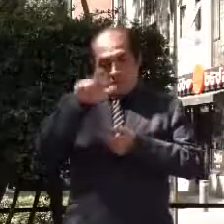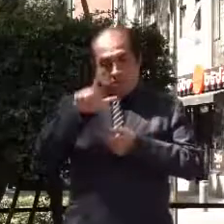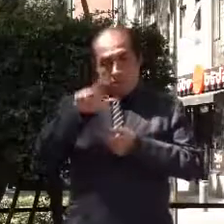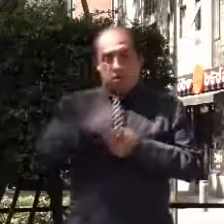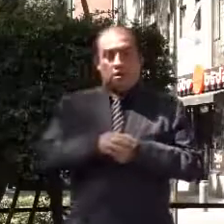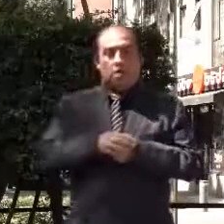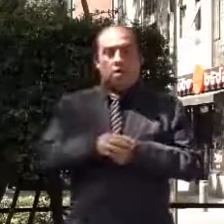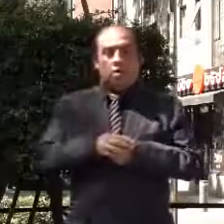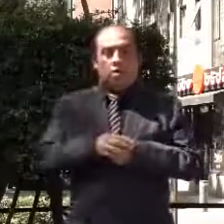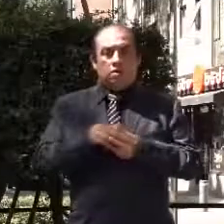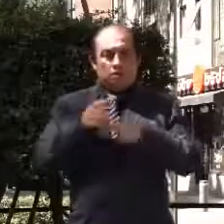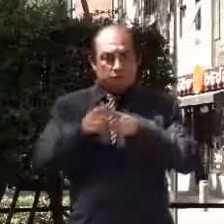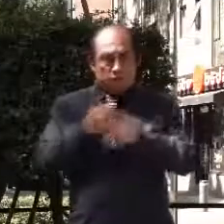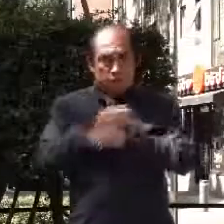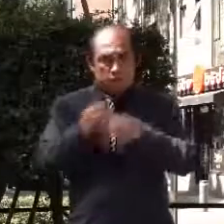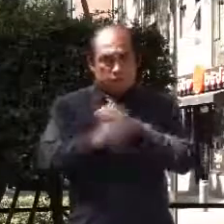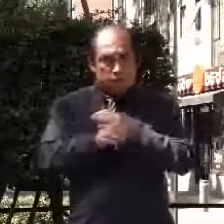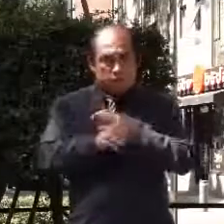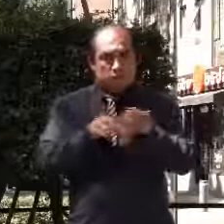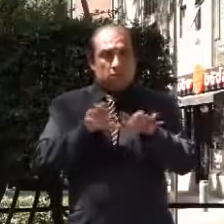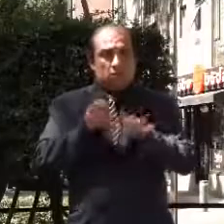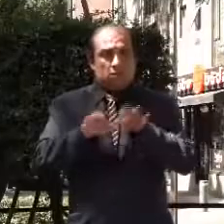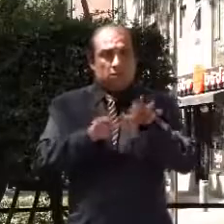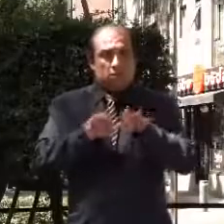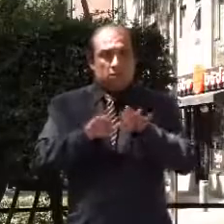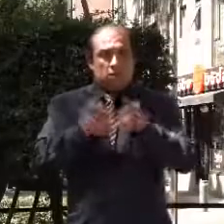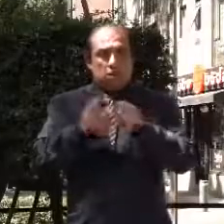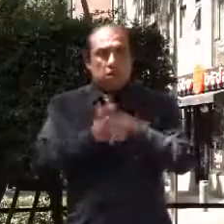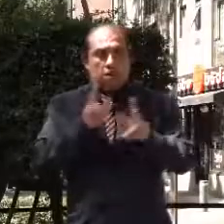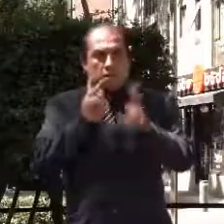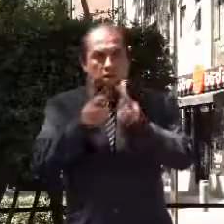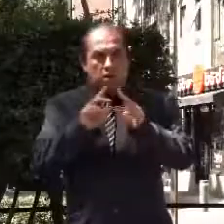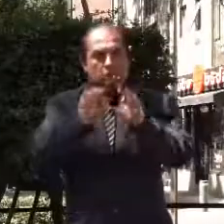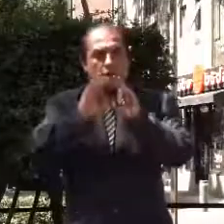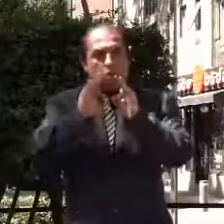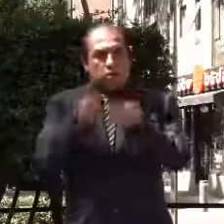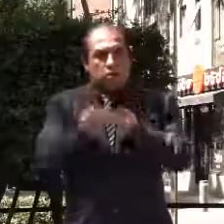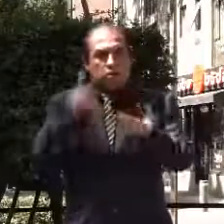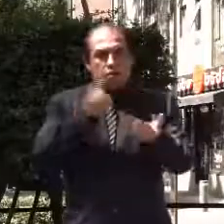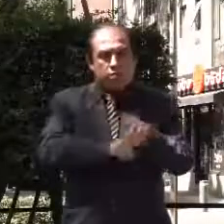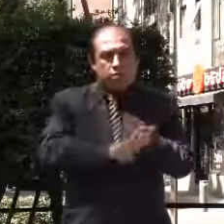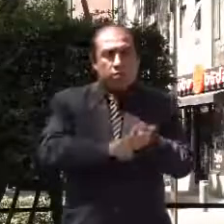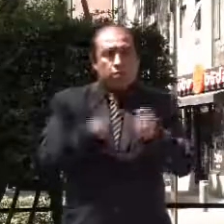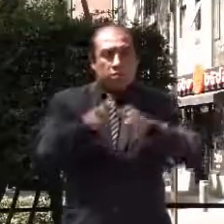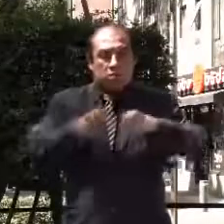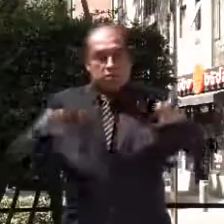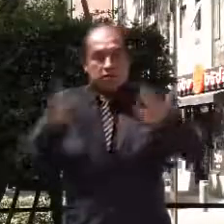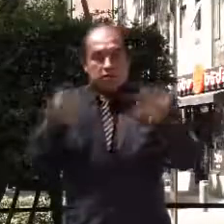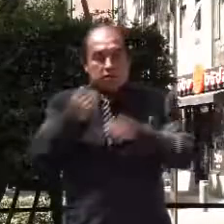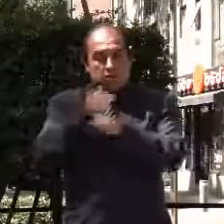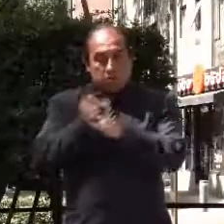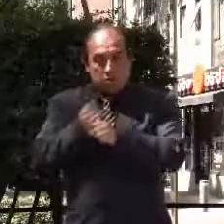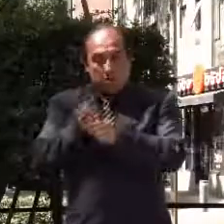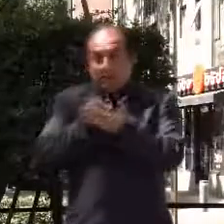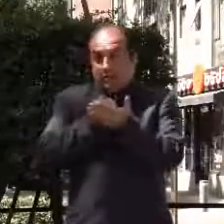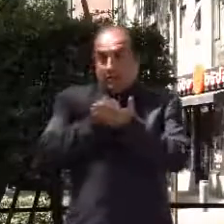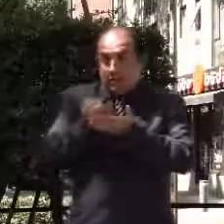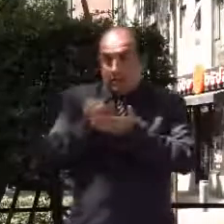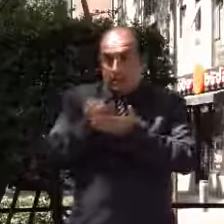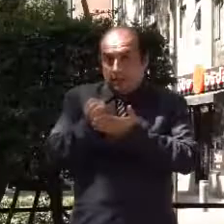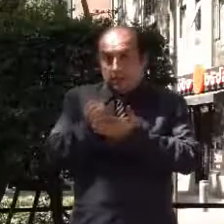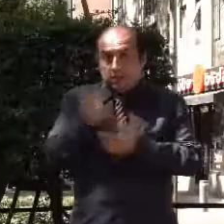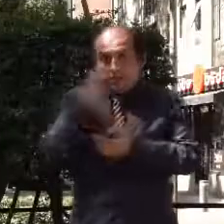se trata, ya sea de manera privada o directa en el gabinete, se hace la investigación y se toman las decisiones que se tienen que